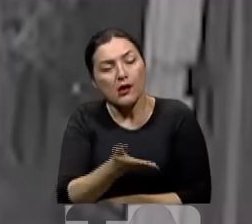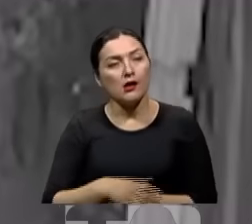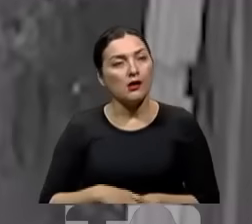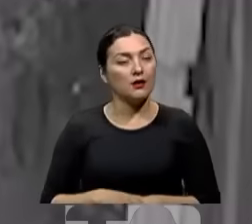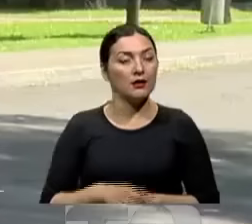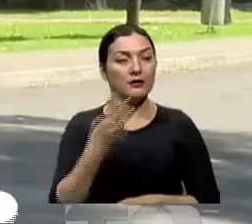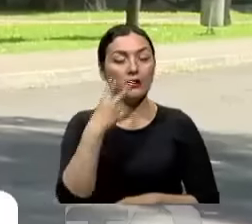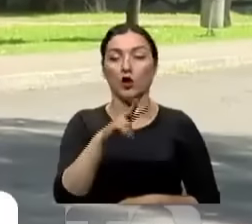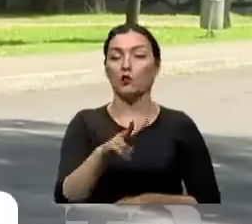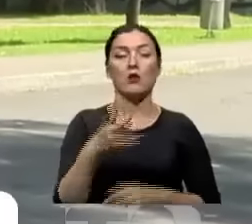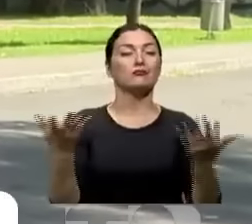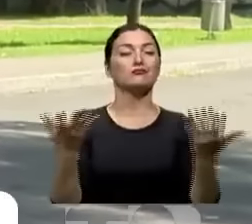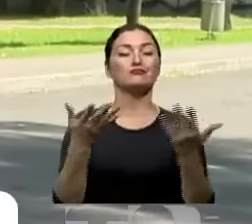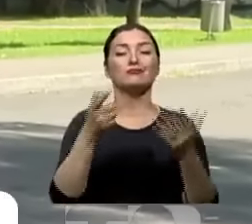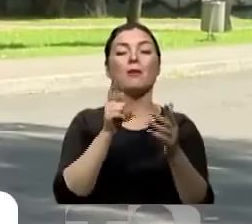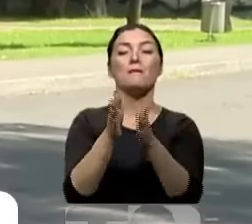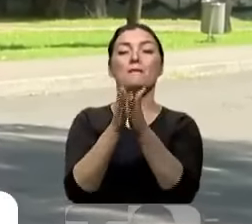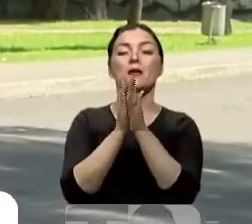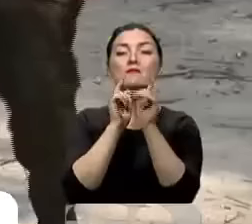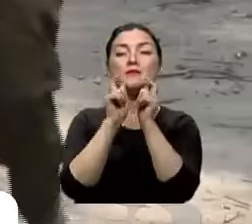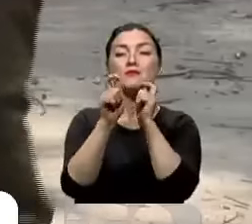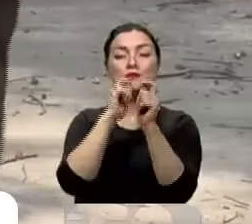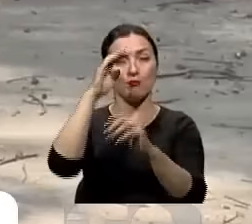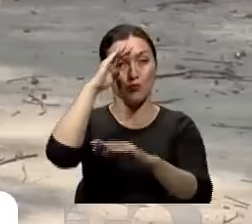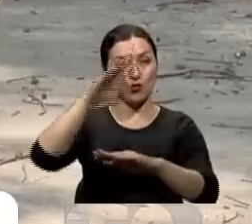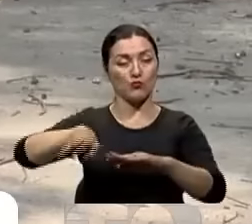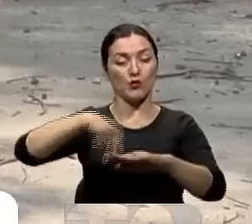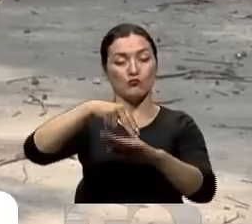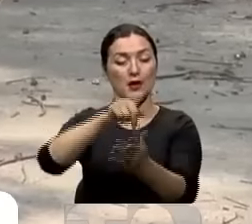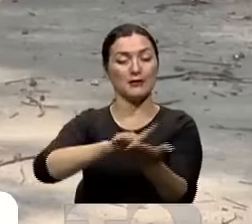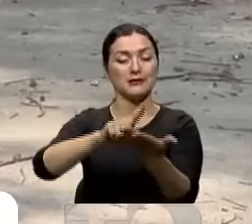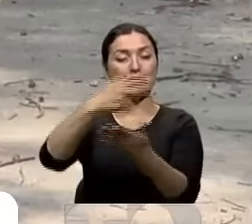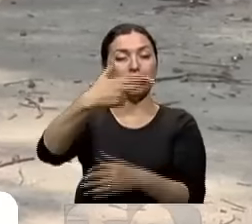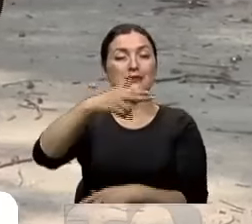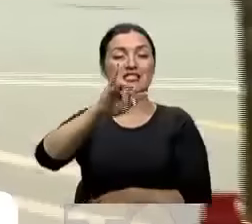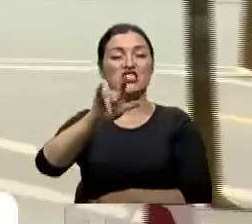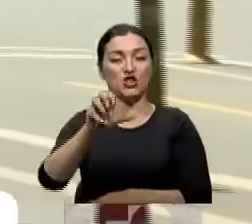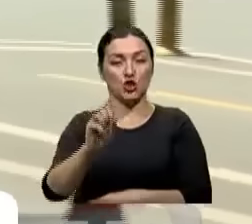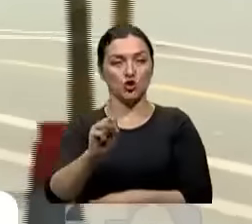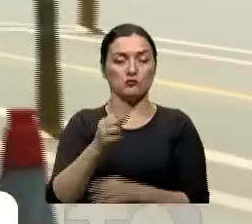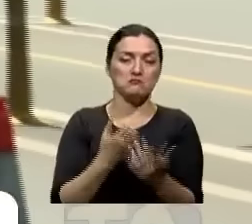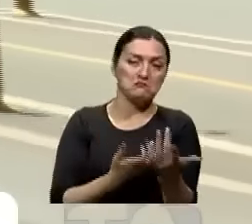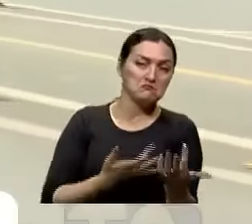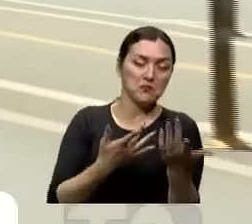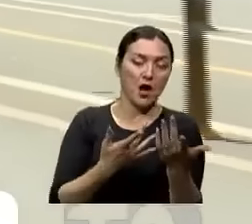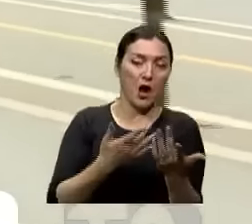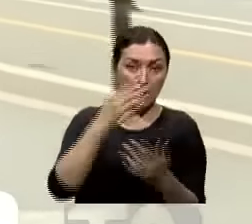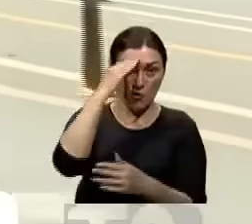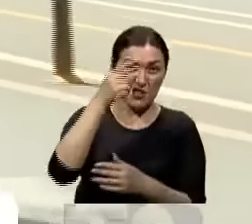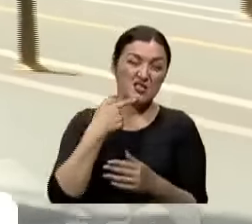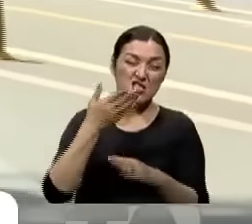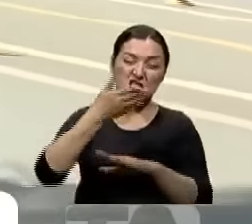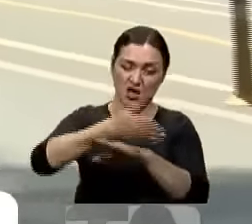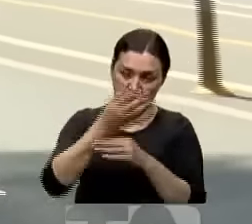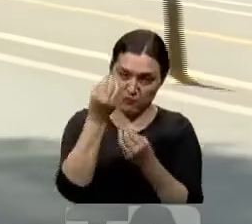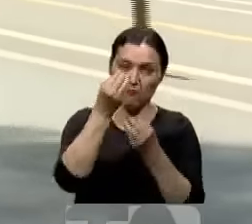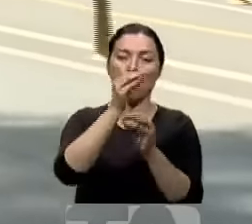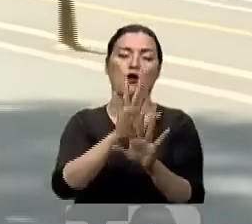registrados, intentamos conseguir una entrevista con la Policía Nacional del Distrito Los Chillos. Sin embargo, explicaron que en los próximos días realizarán